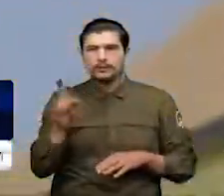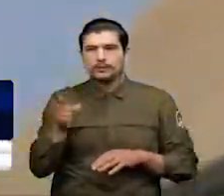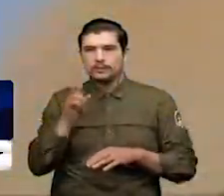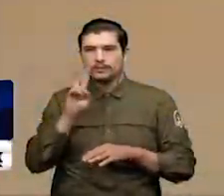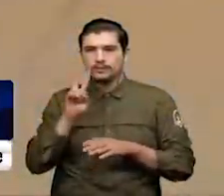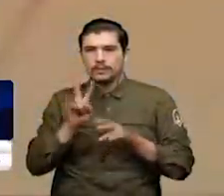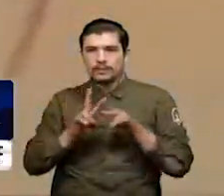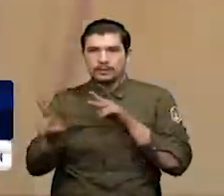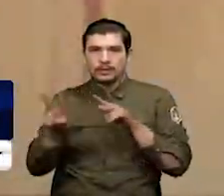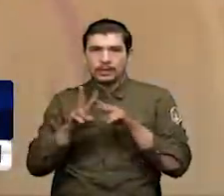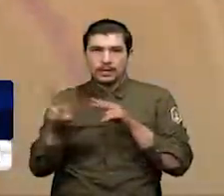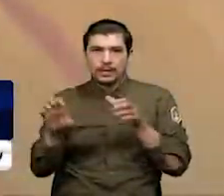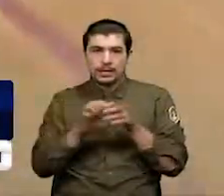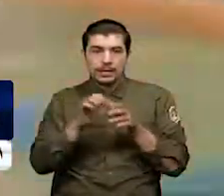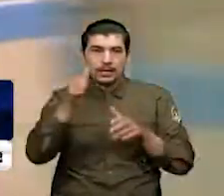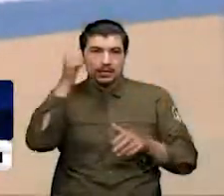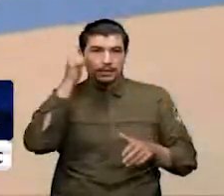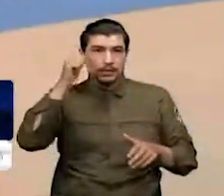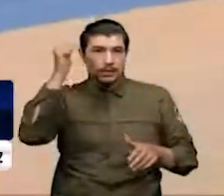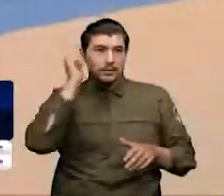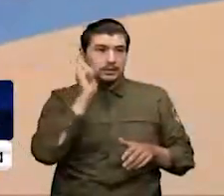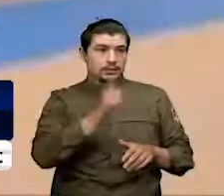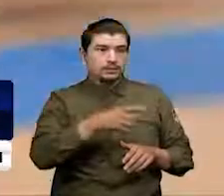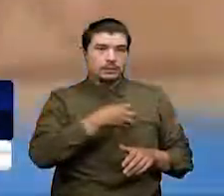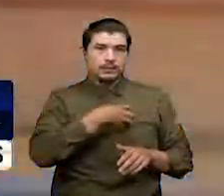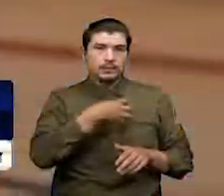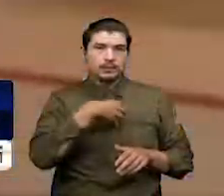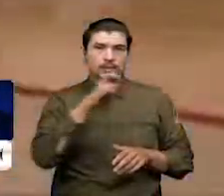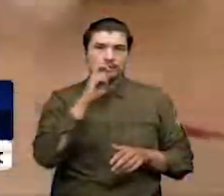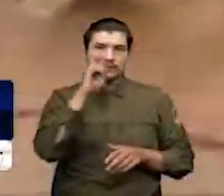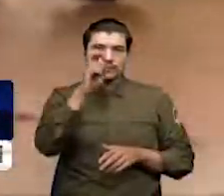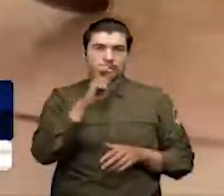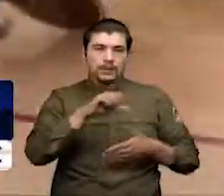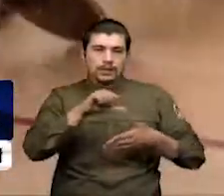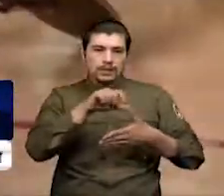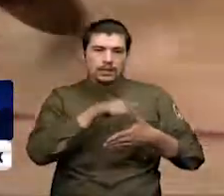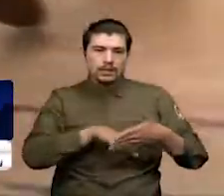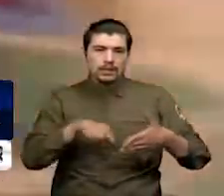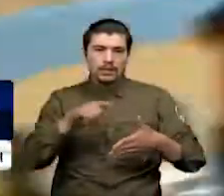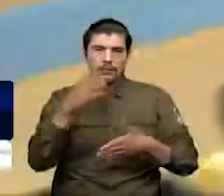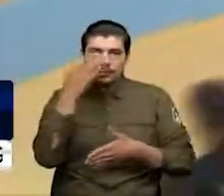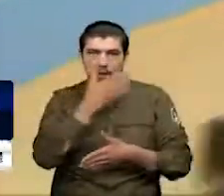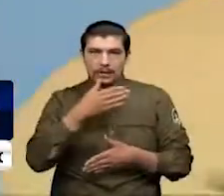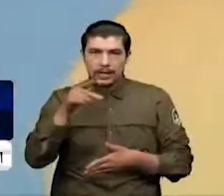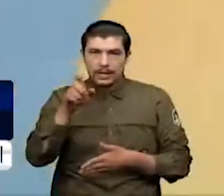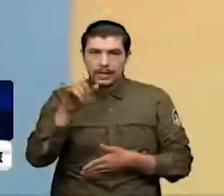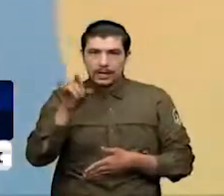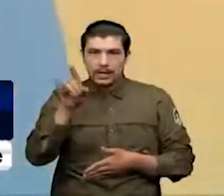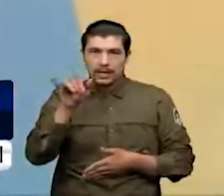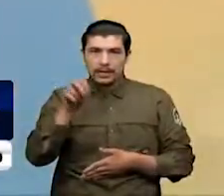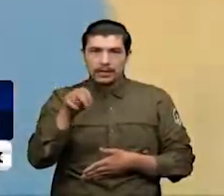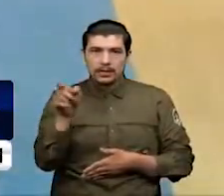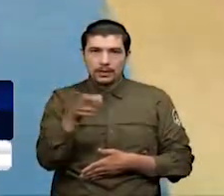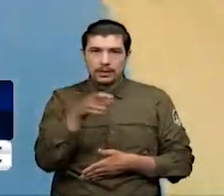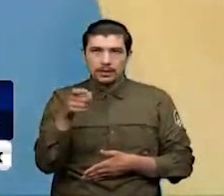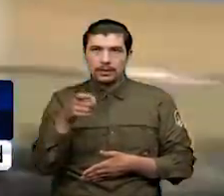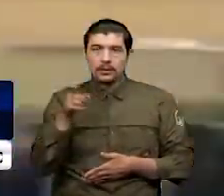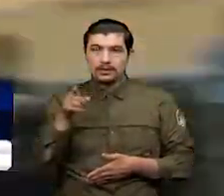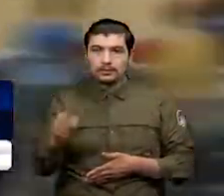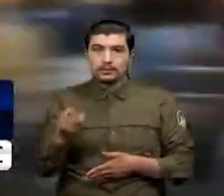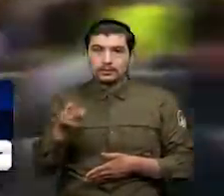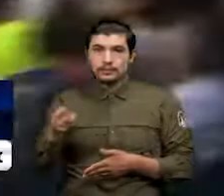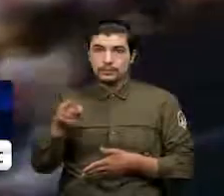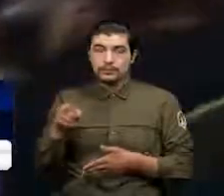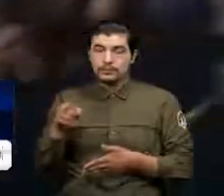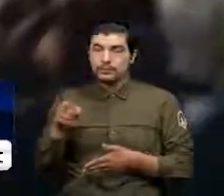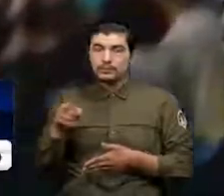anteayer y anoche fue campeona de los sudamericanos en la prueba del keirin es subcampeona mundial la hija del barrio san martín